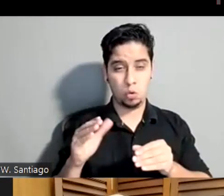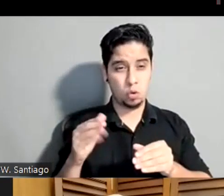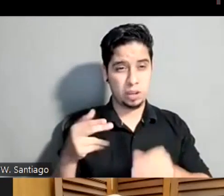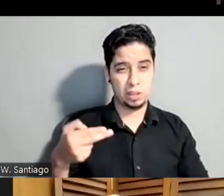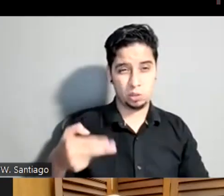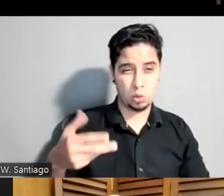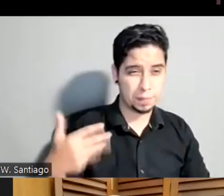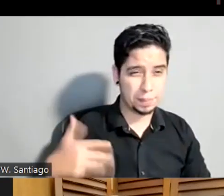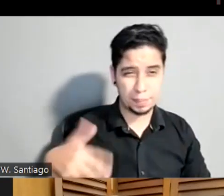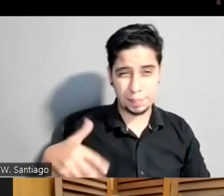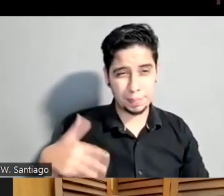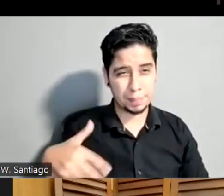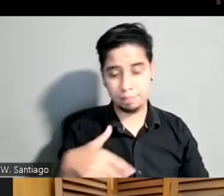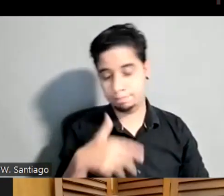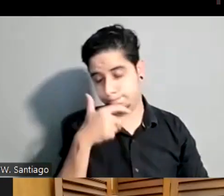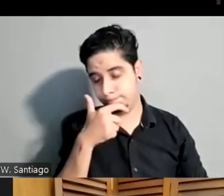es